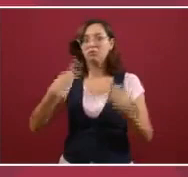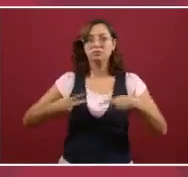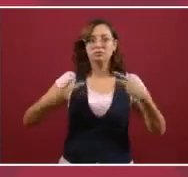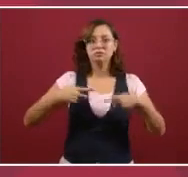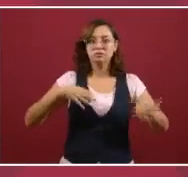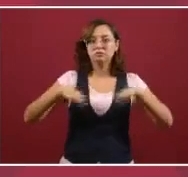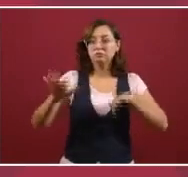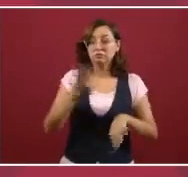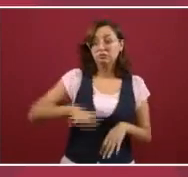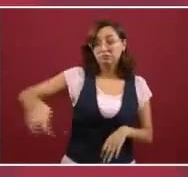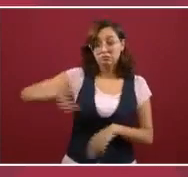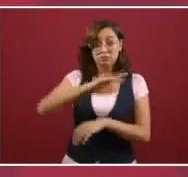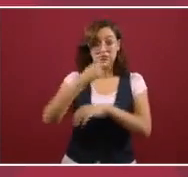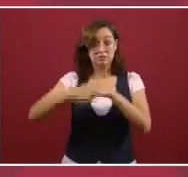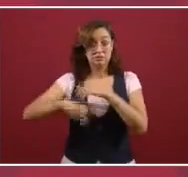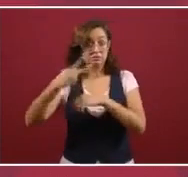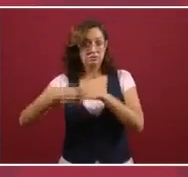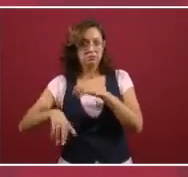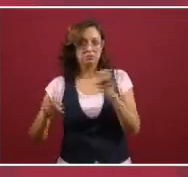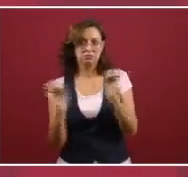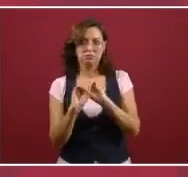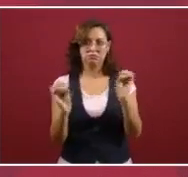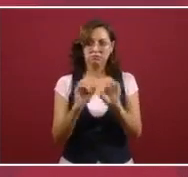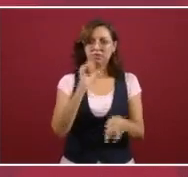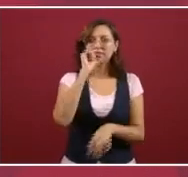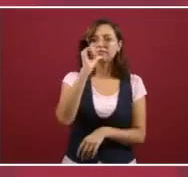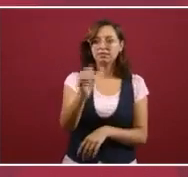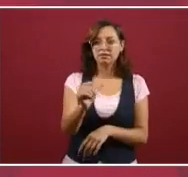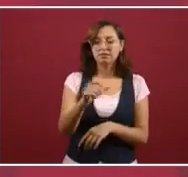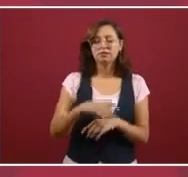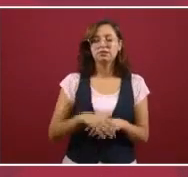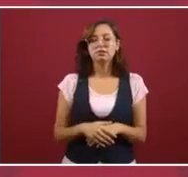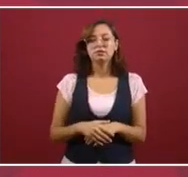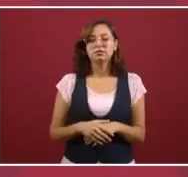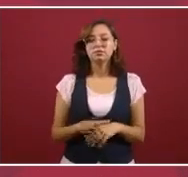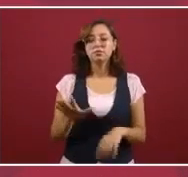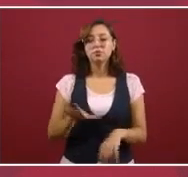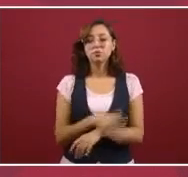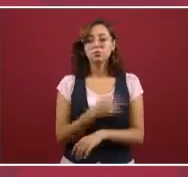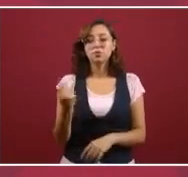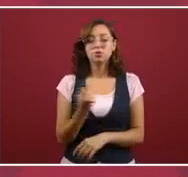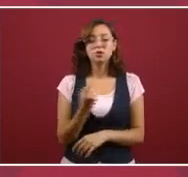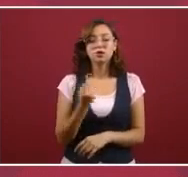trabajadores, que hay muchos de manera